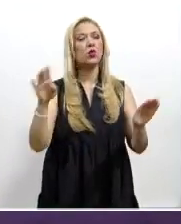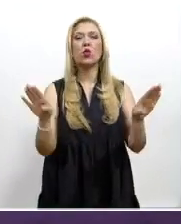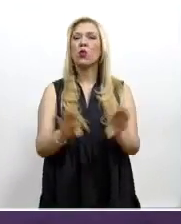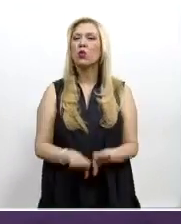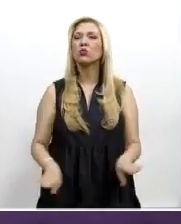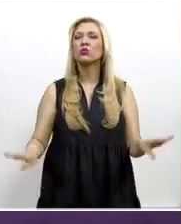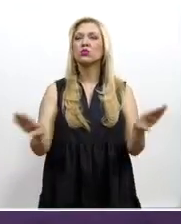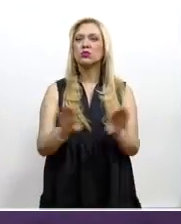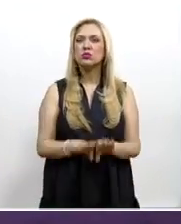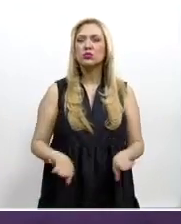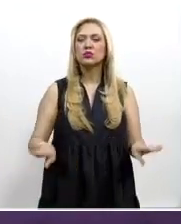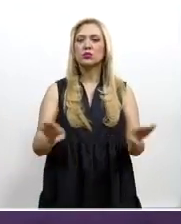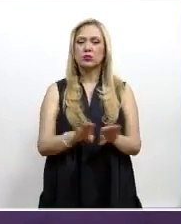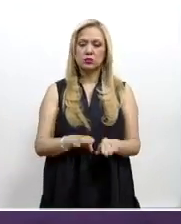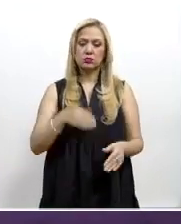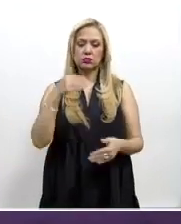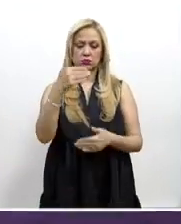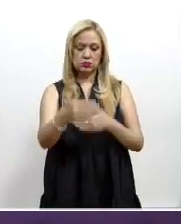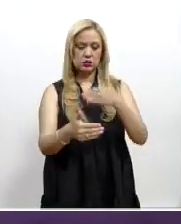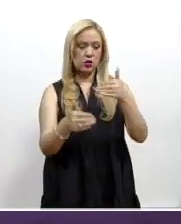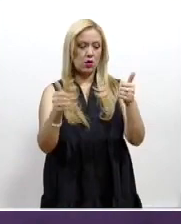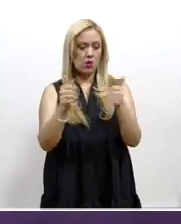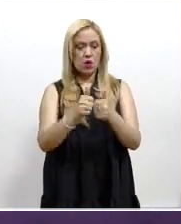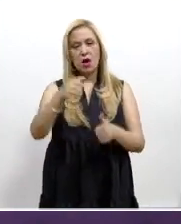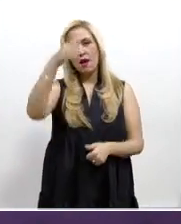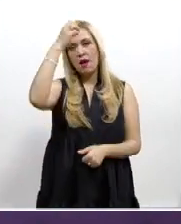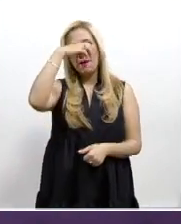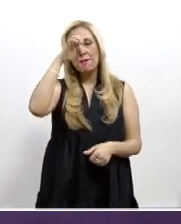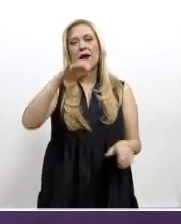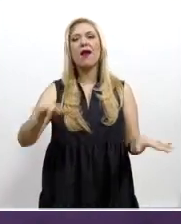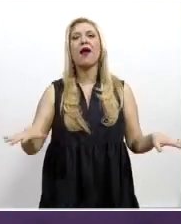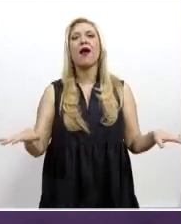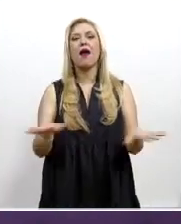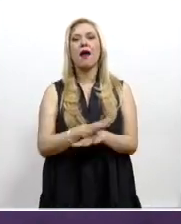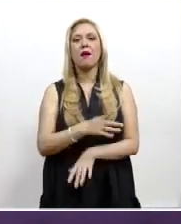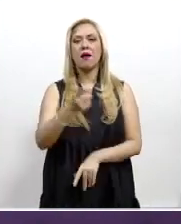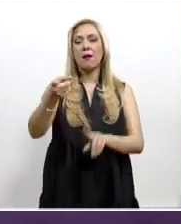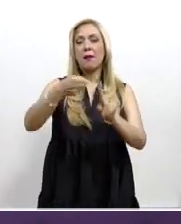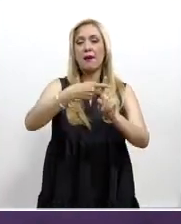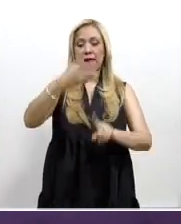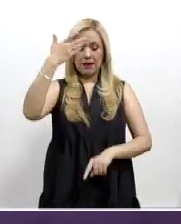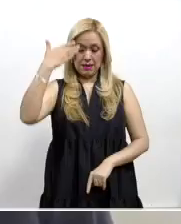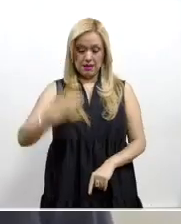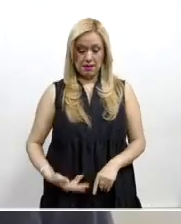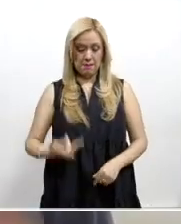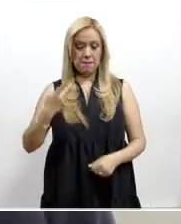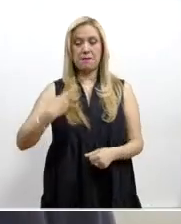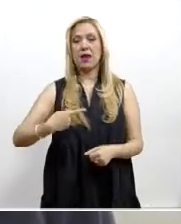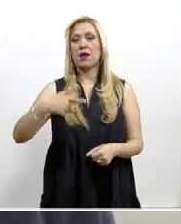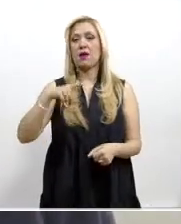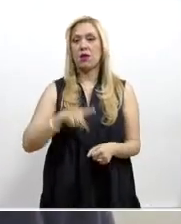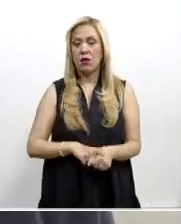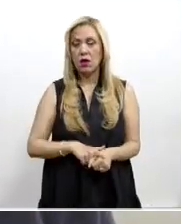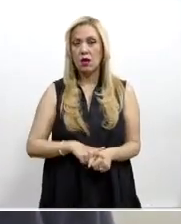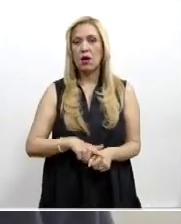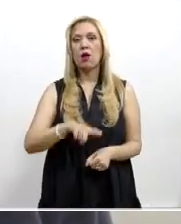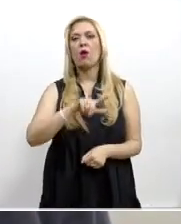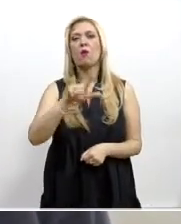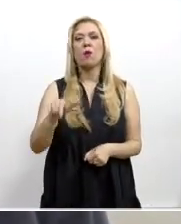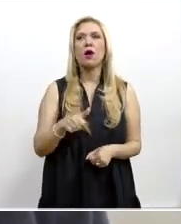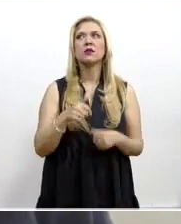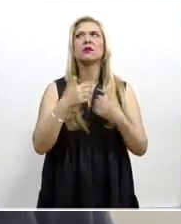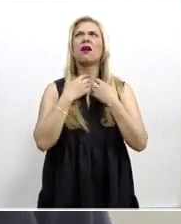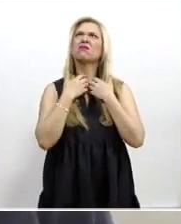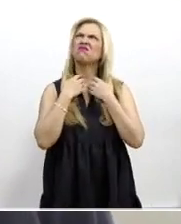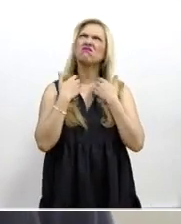de hacerlo a partir de la experiencia en esa transformación personal y que luego, lo vamos a ver más adelante,